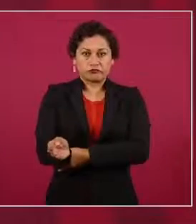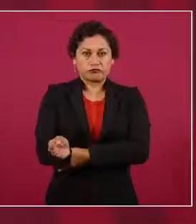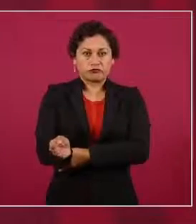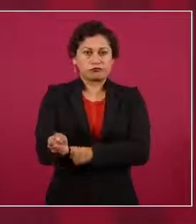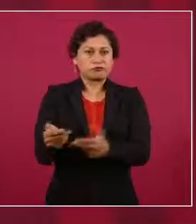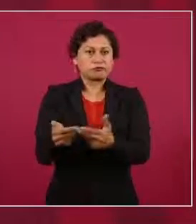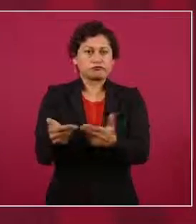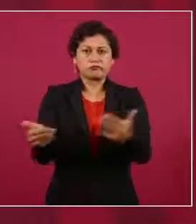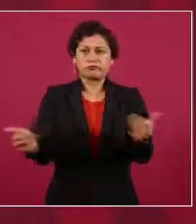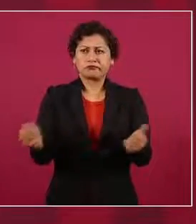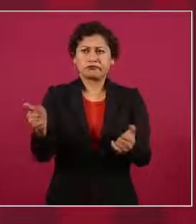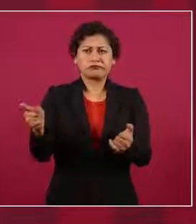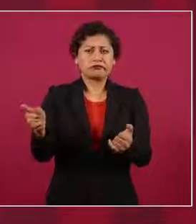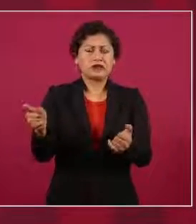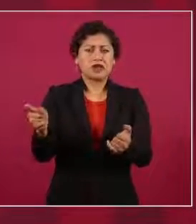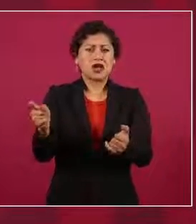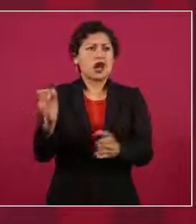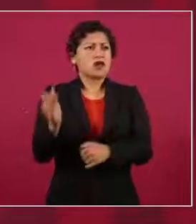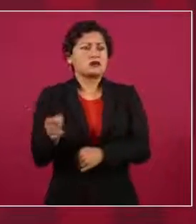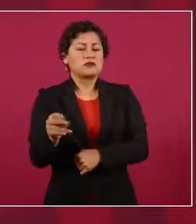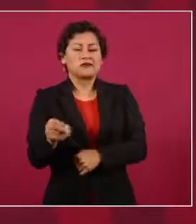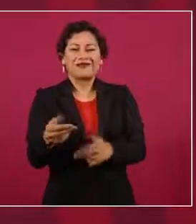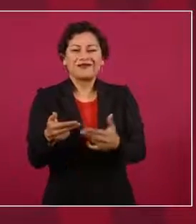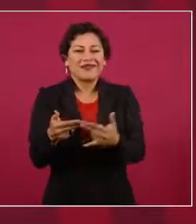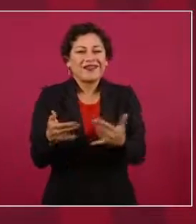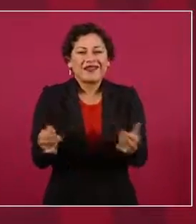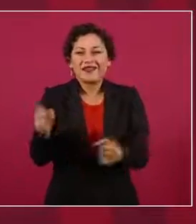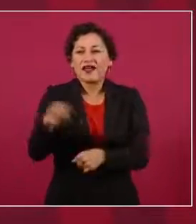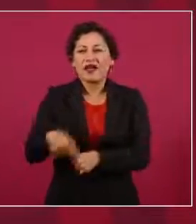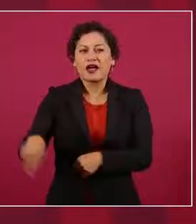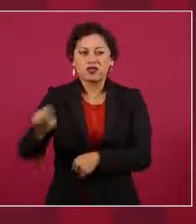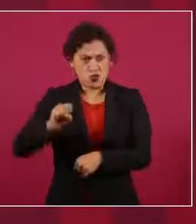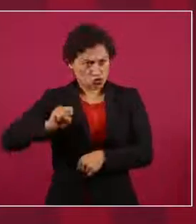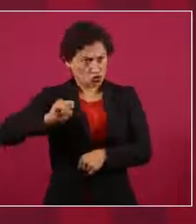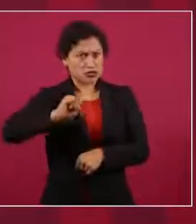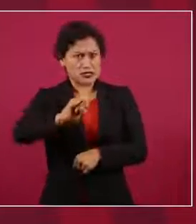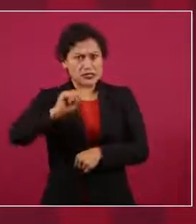todos adelante y que se hagan después los avalúos